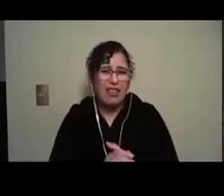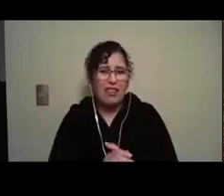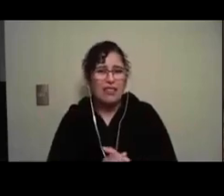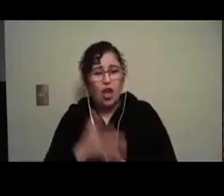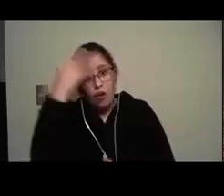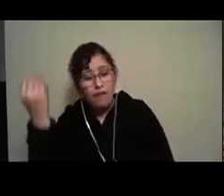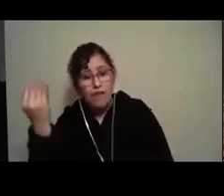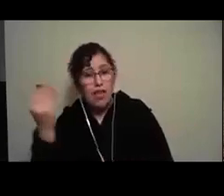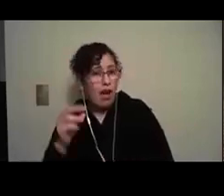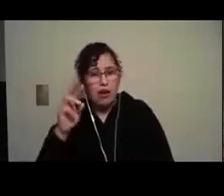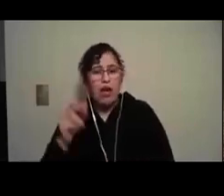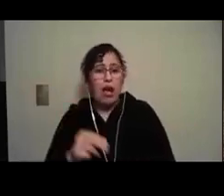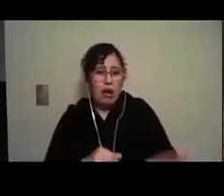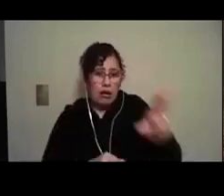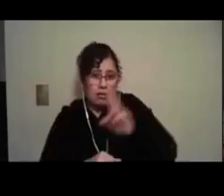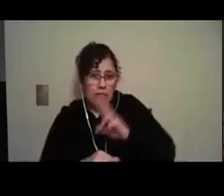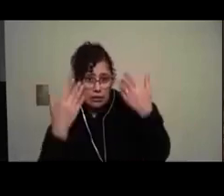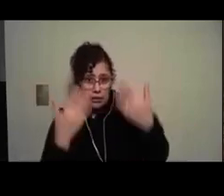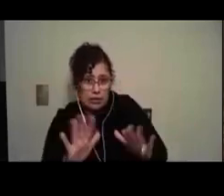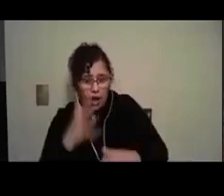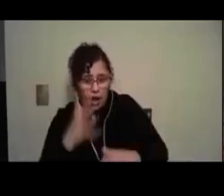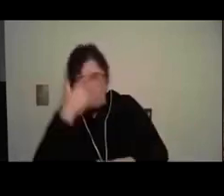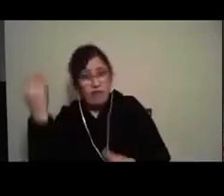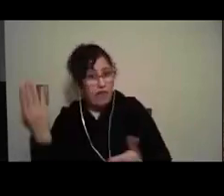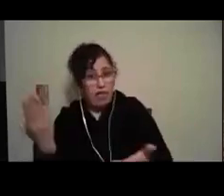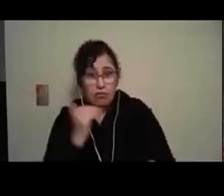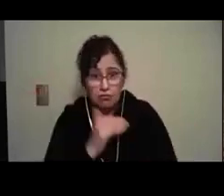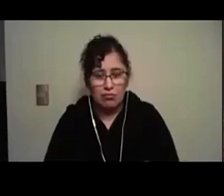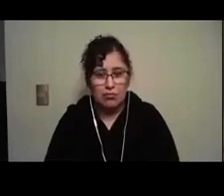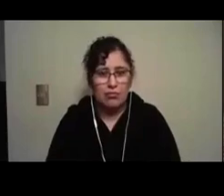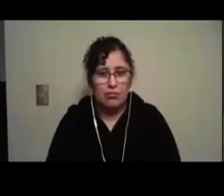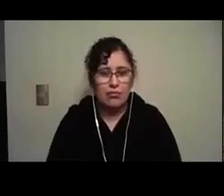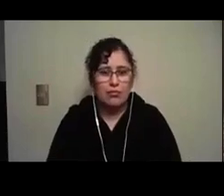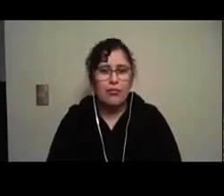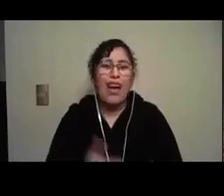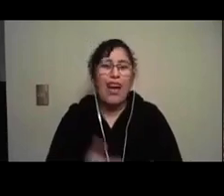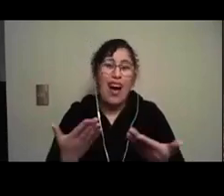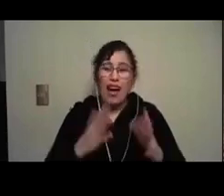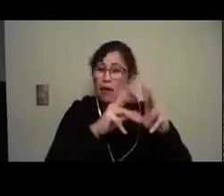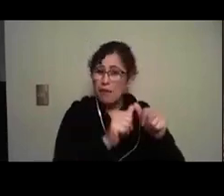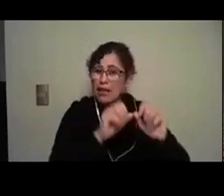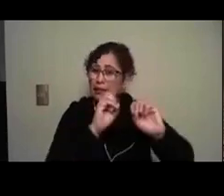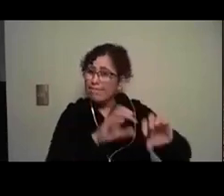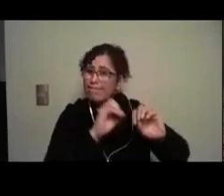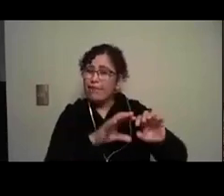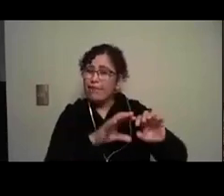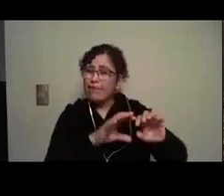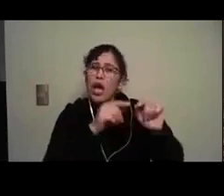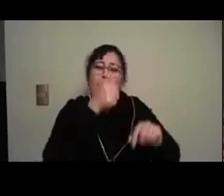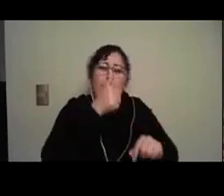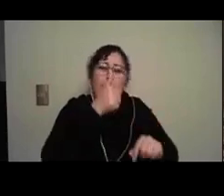respondió, ¿ya? Y frente a eso es educar a la familia, tener paciencia, ¿ya? Porque muchas veces